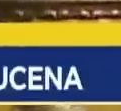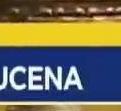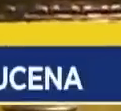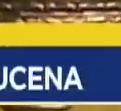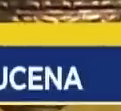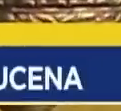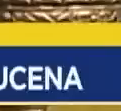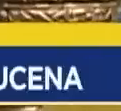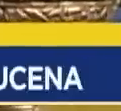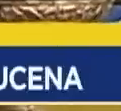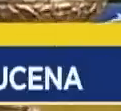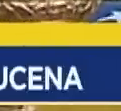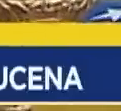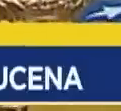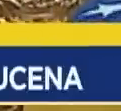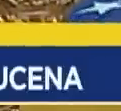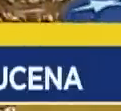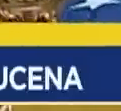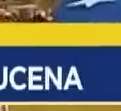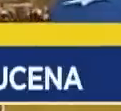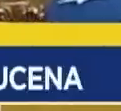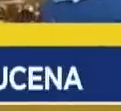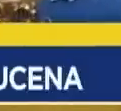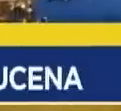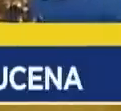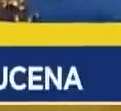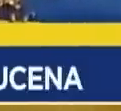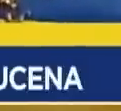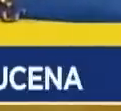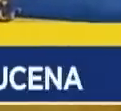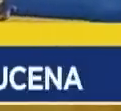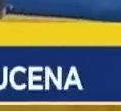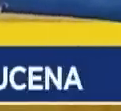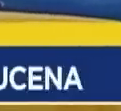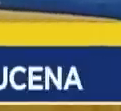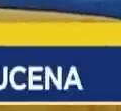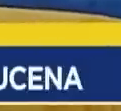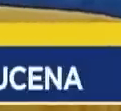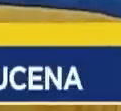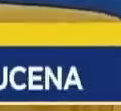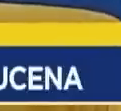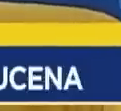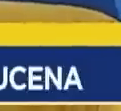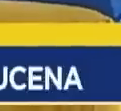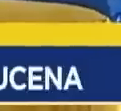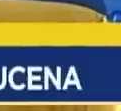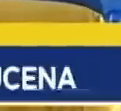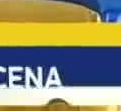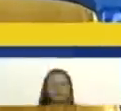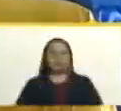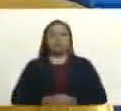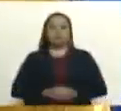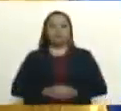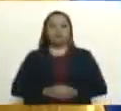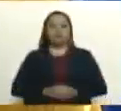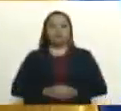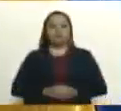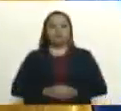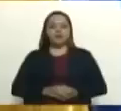Guardia de Honor por la ciudadana Telcy Rodríguez Gómez, vicepresidenta ejecutiva de la República Bolivariana de